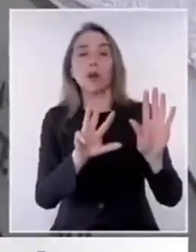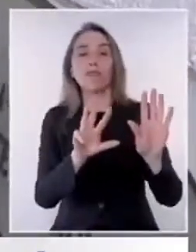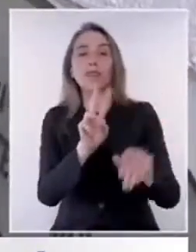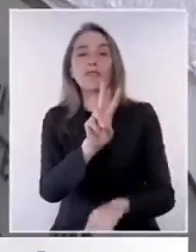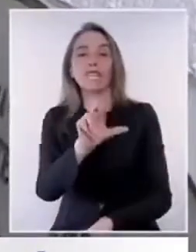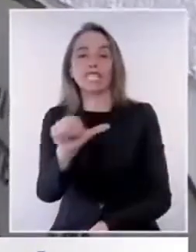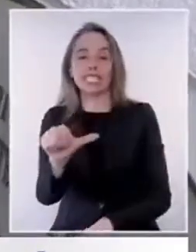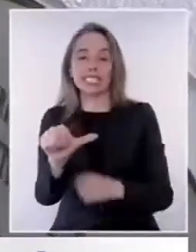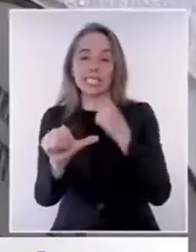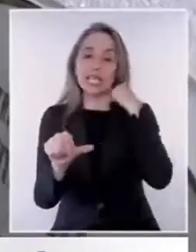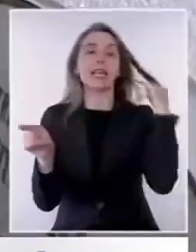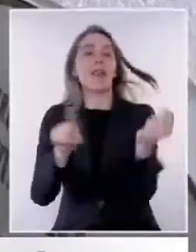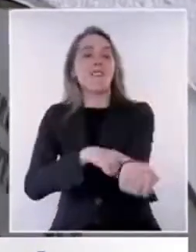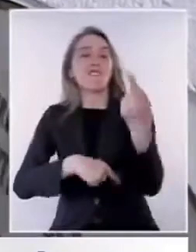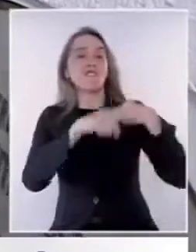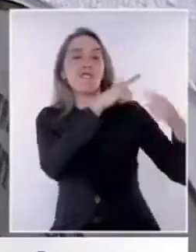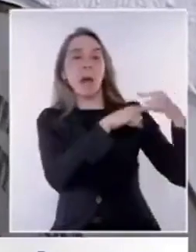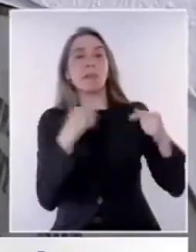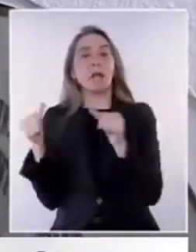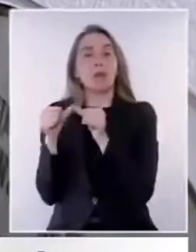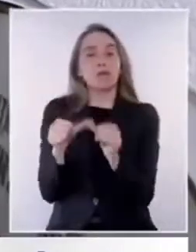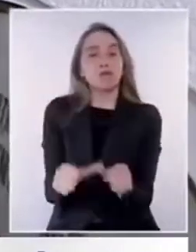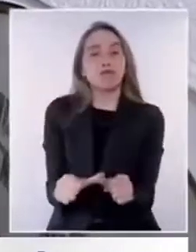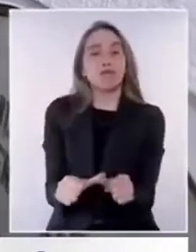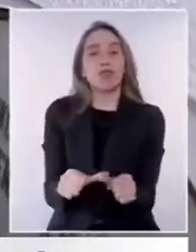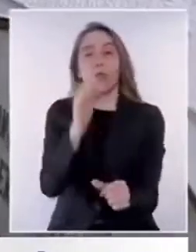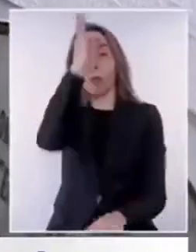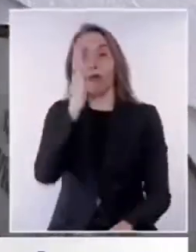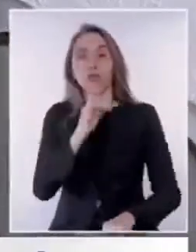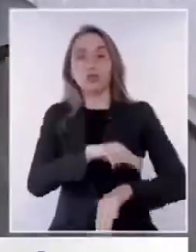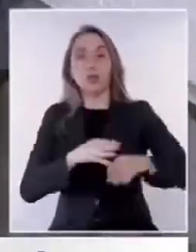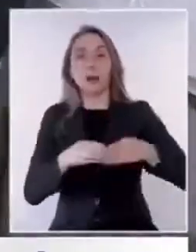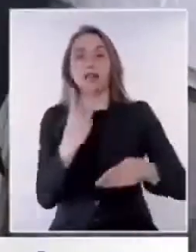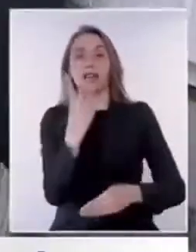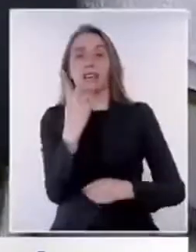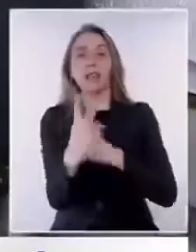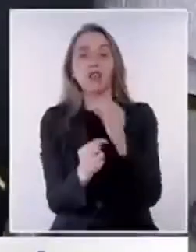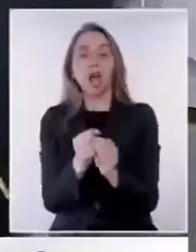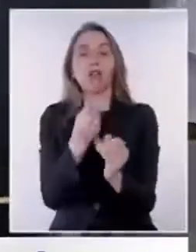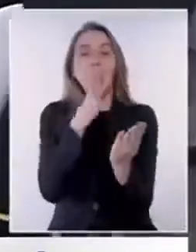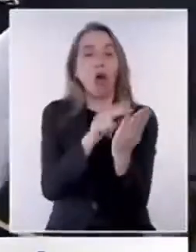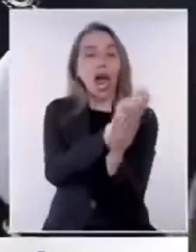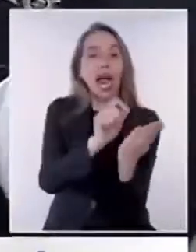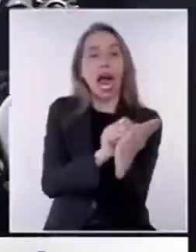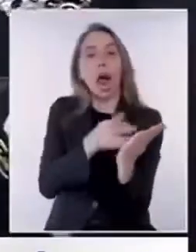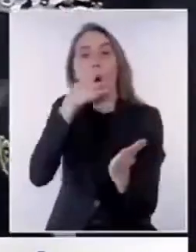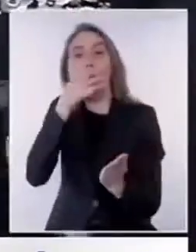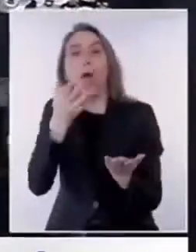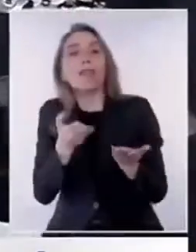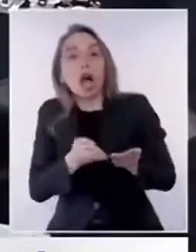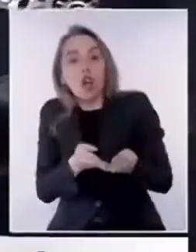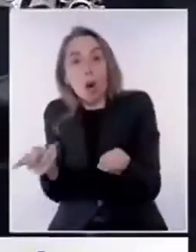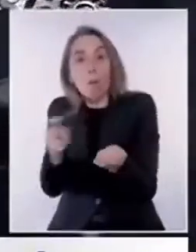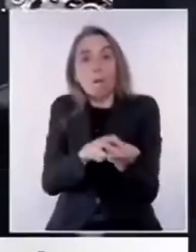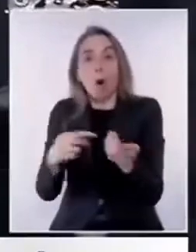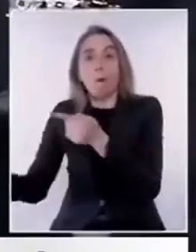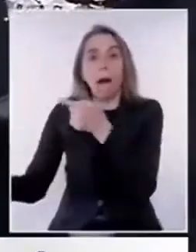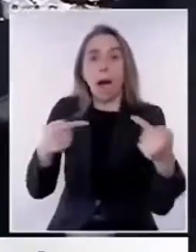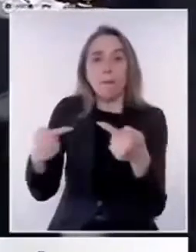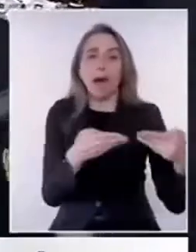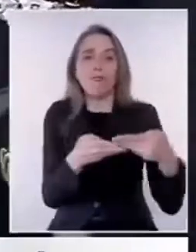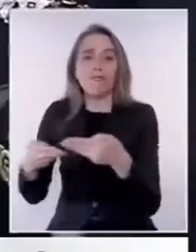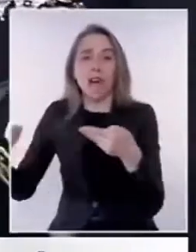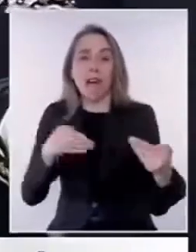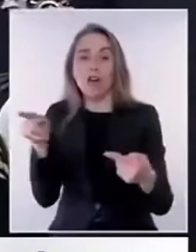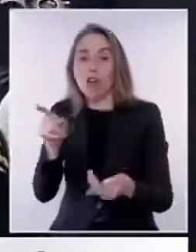1926. Estuvo en la marina 32 años. Hay muchas cartas de él donde relata la historia del combate. ¿Están